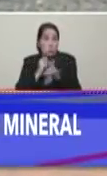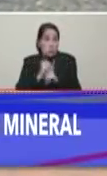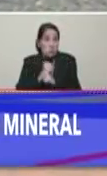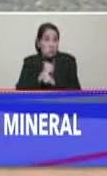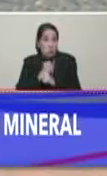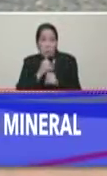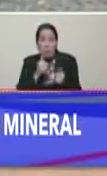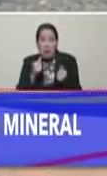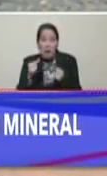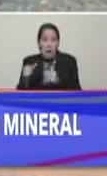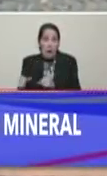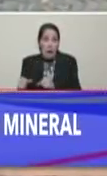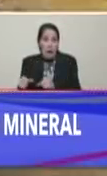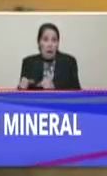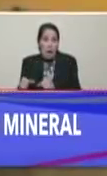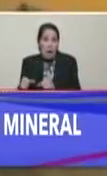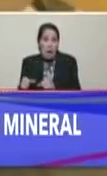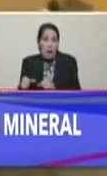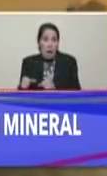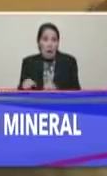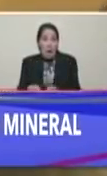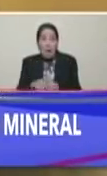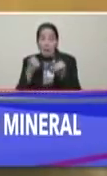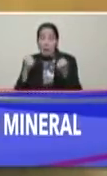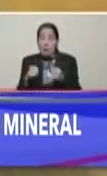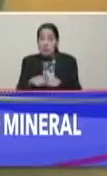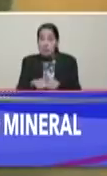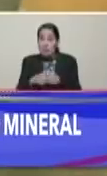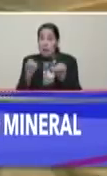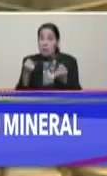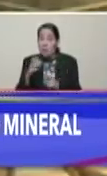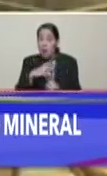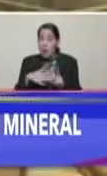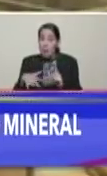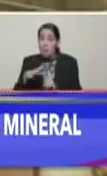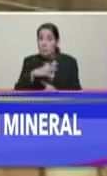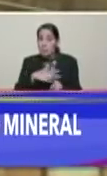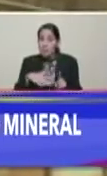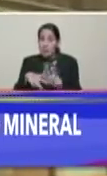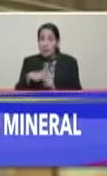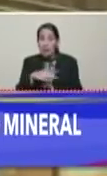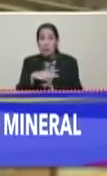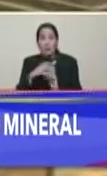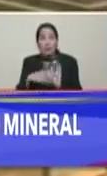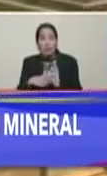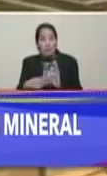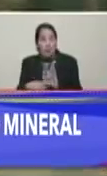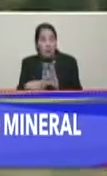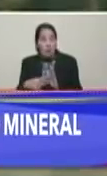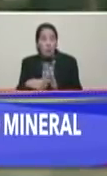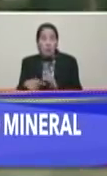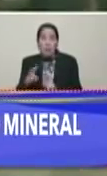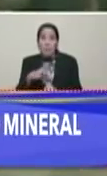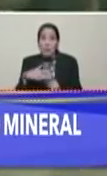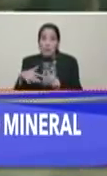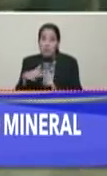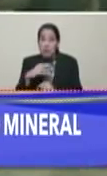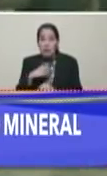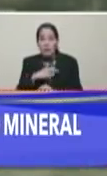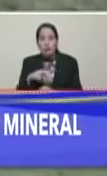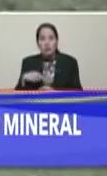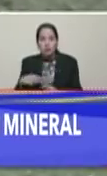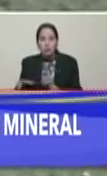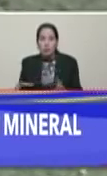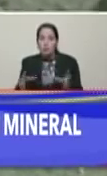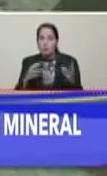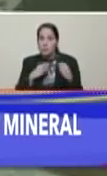pasado donde hubo daños al ambiente y se ganaron pasivos ambientales y por eso el gobierno bolivariano asumió en su